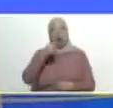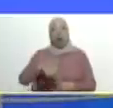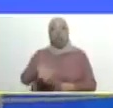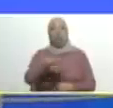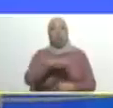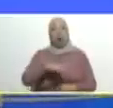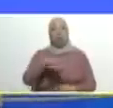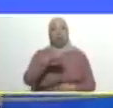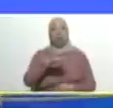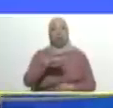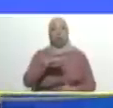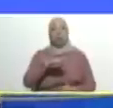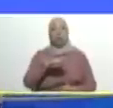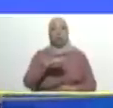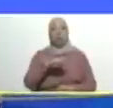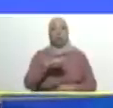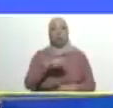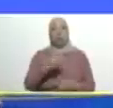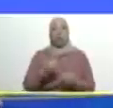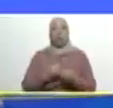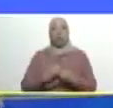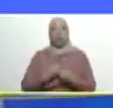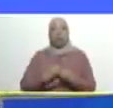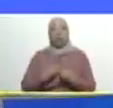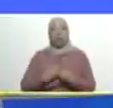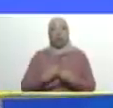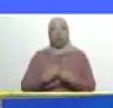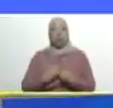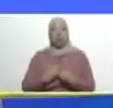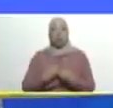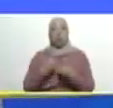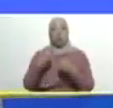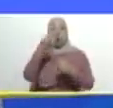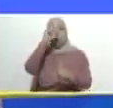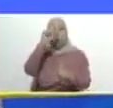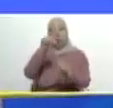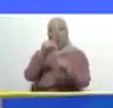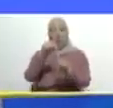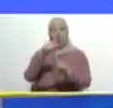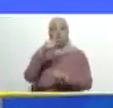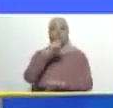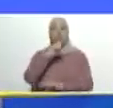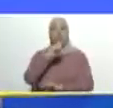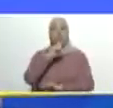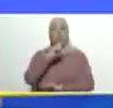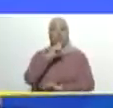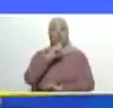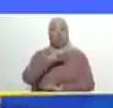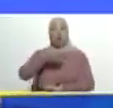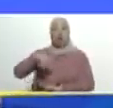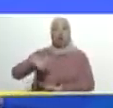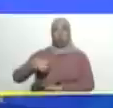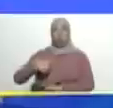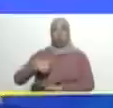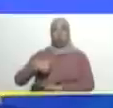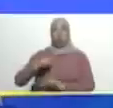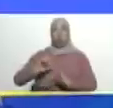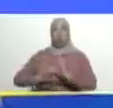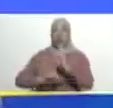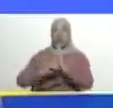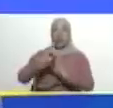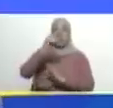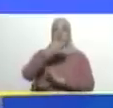Pero como el resto de las cosas en la vida, los grandes retos sacan lo mejor de nuestro carácter y